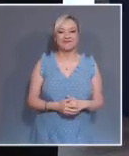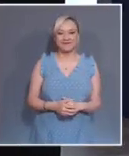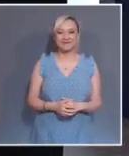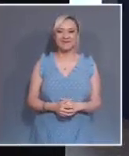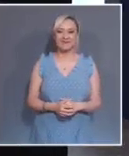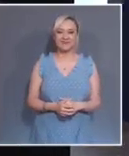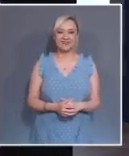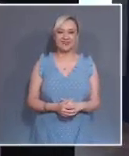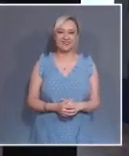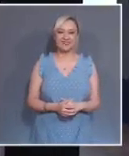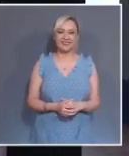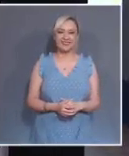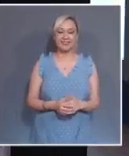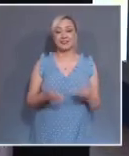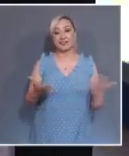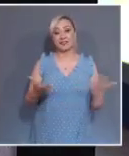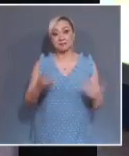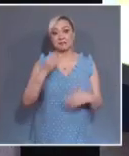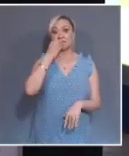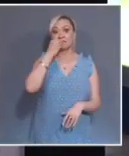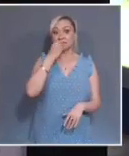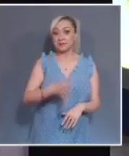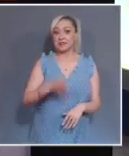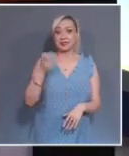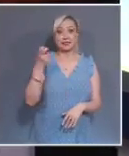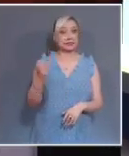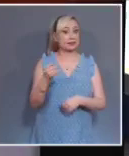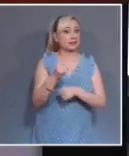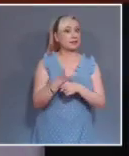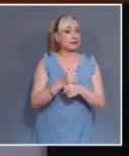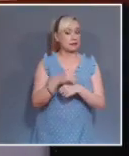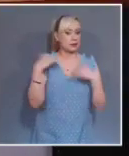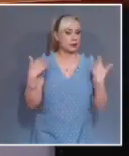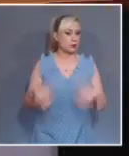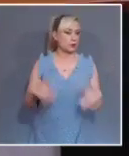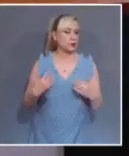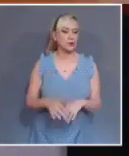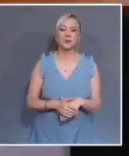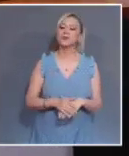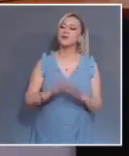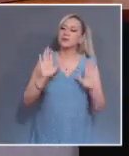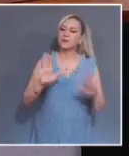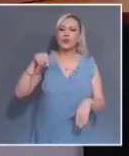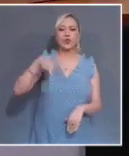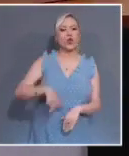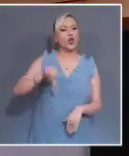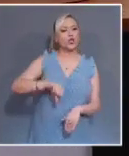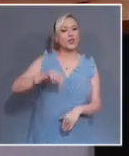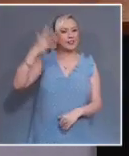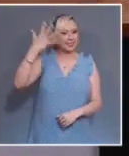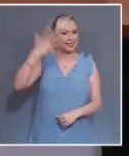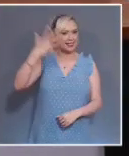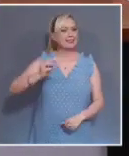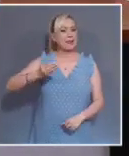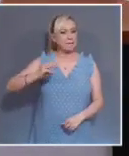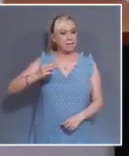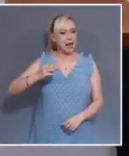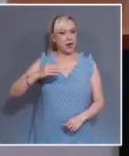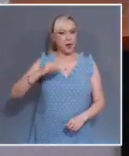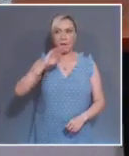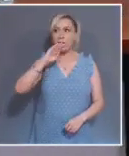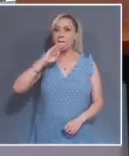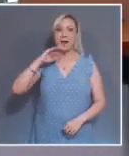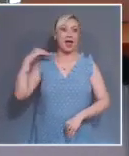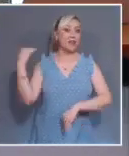Pues ahí este trabajo especial. Oiga, este 10 de mayo no todas las madres festejaron, hubo algunas que tomaron